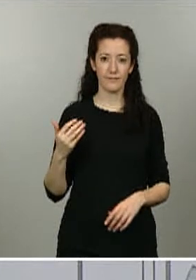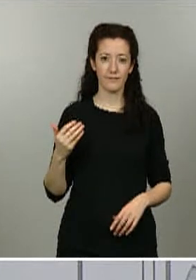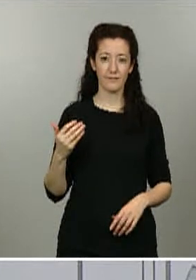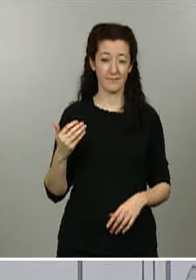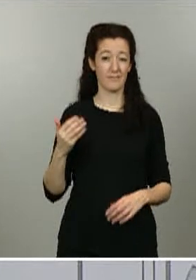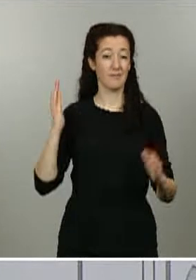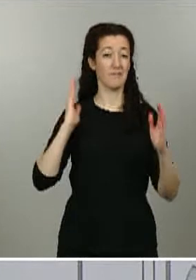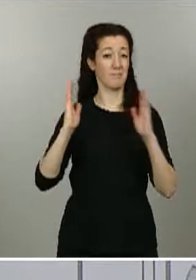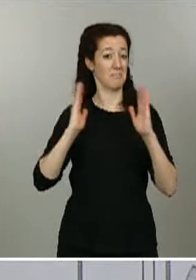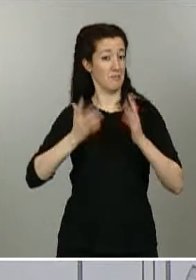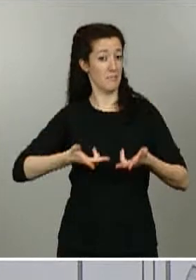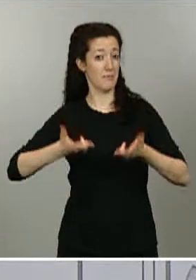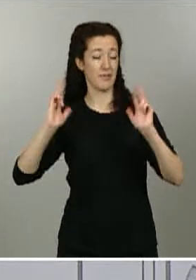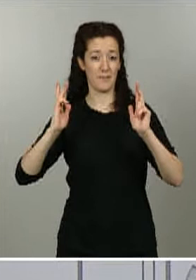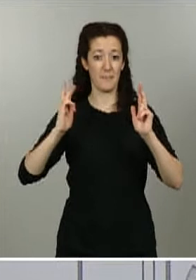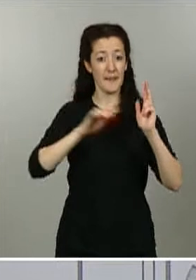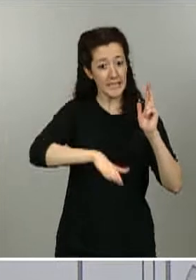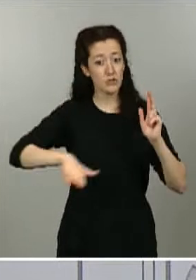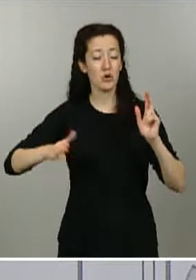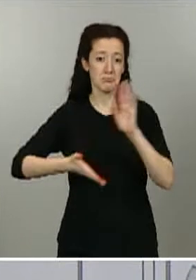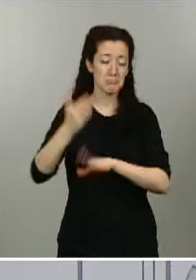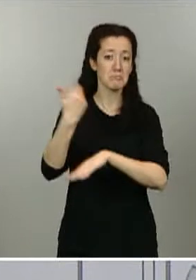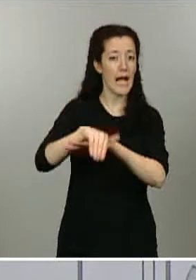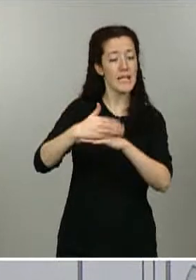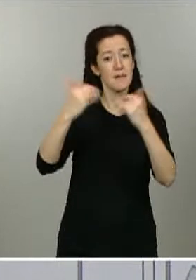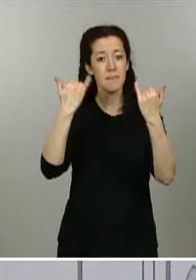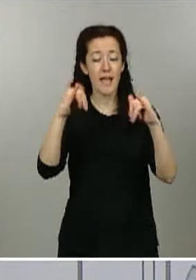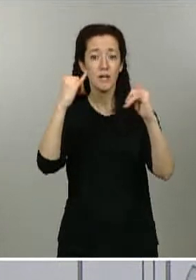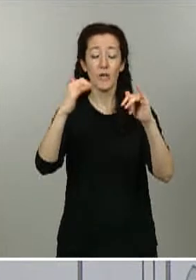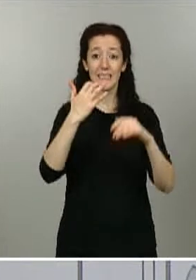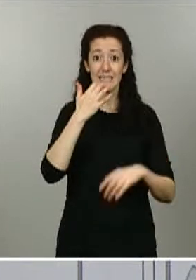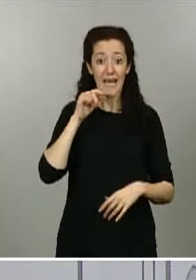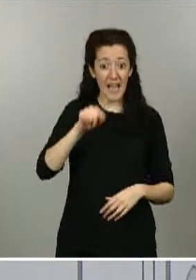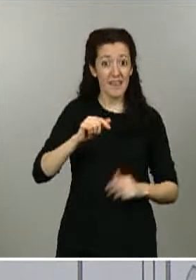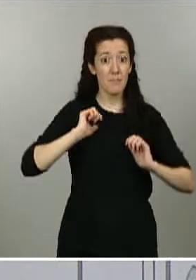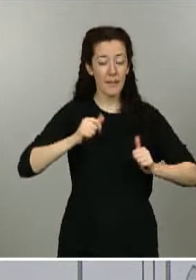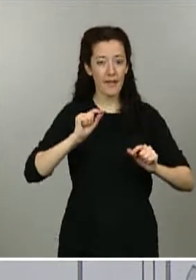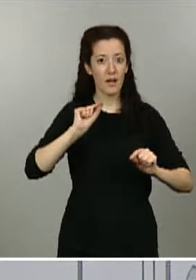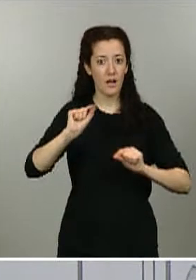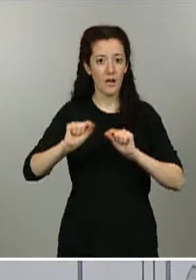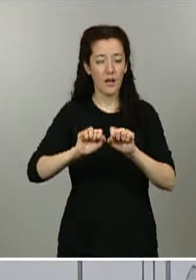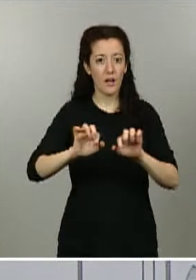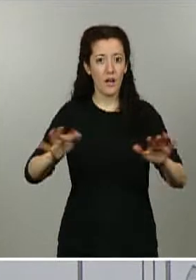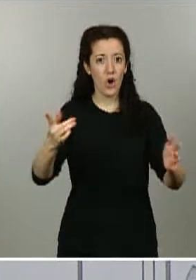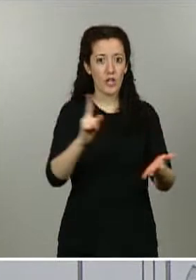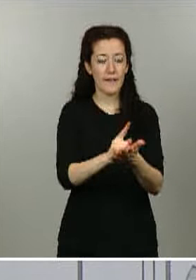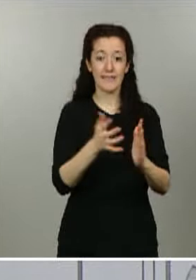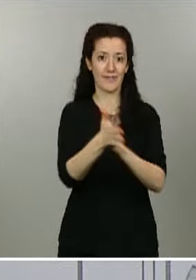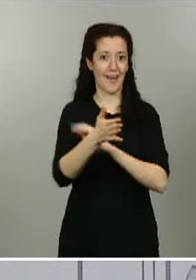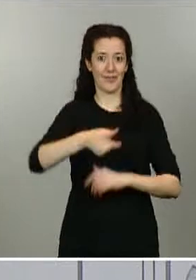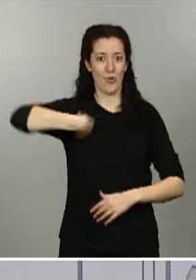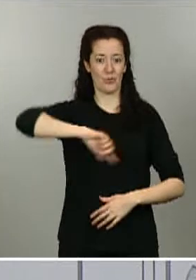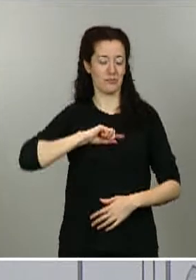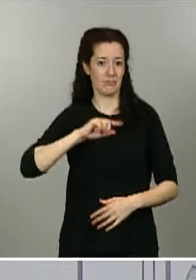que es hace ya 15 días, se hubiera empezado a observar ya. Hasta la fecha no hemos observado nada. Es cierto que ha habido pequeñas ondulaciones que en